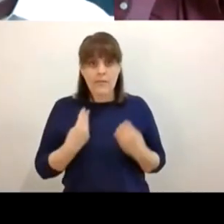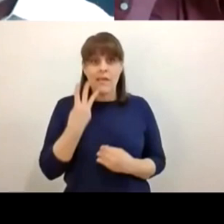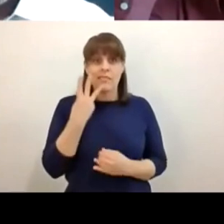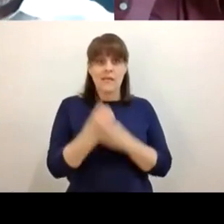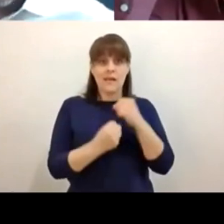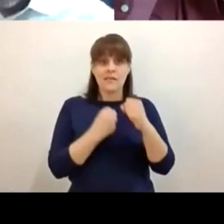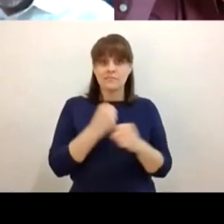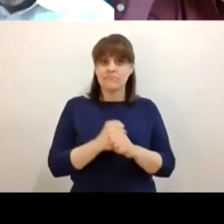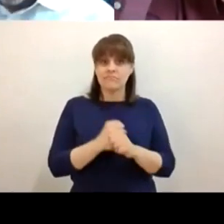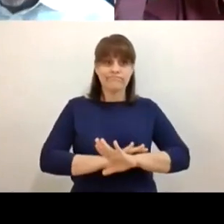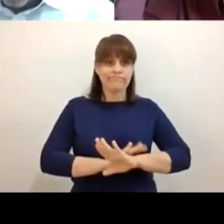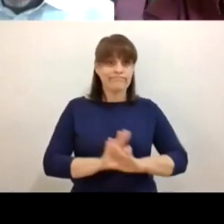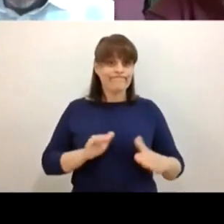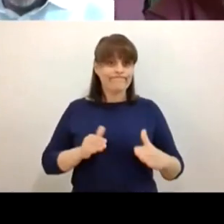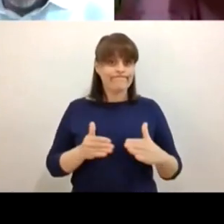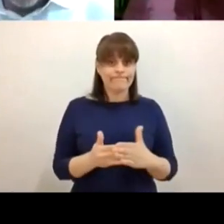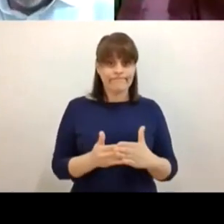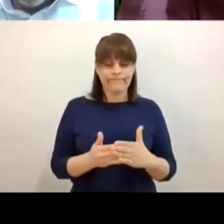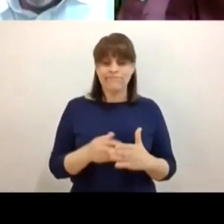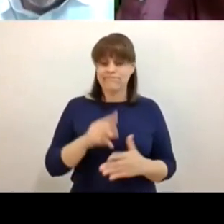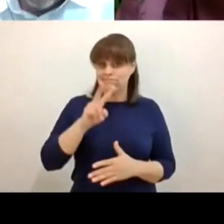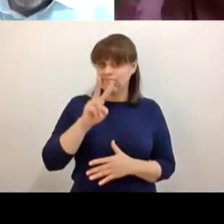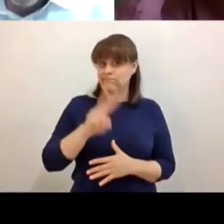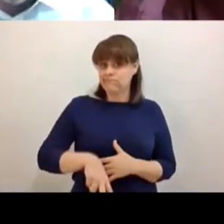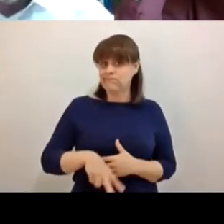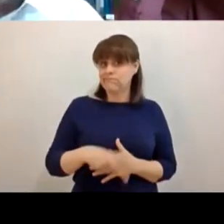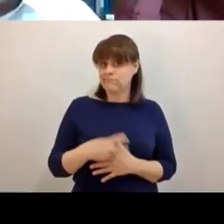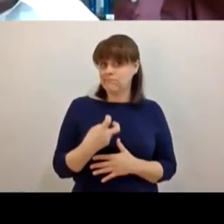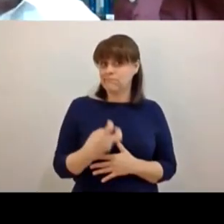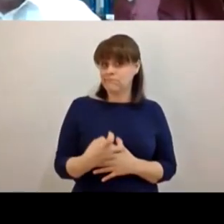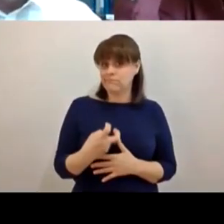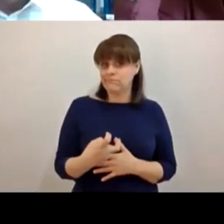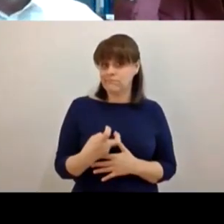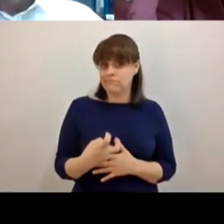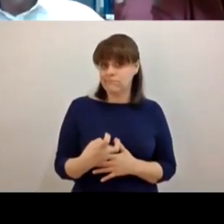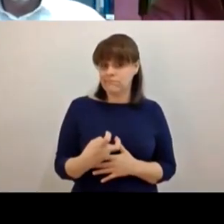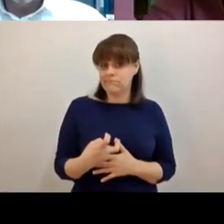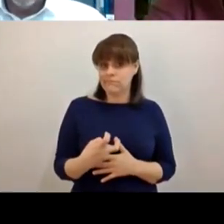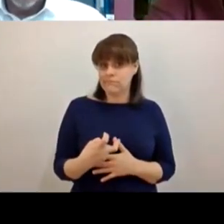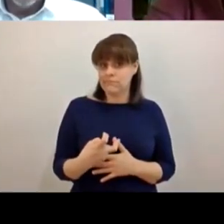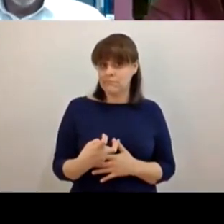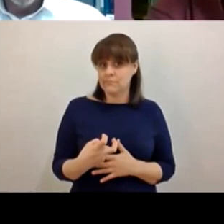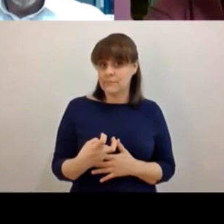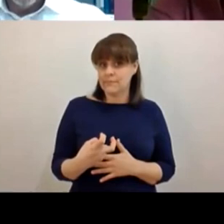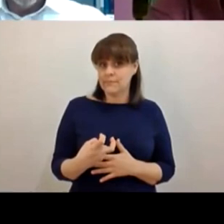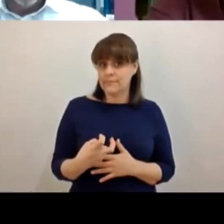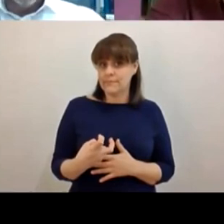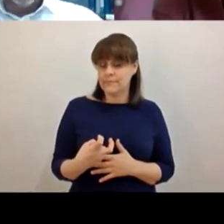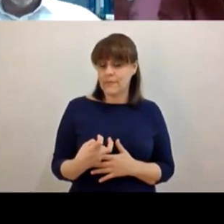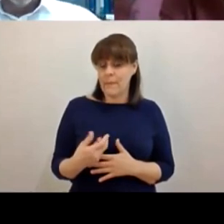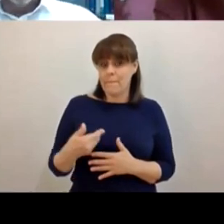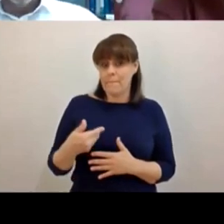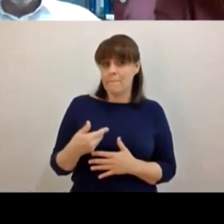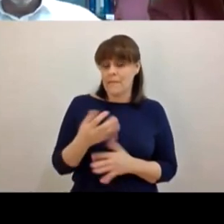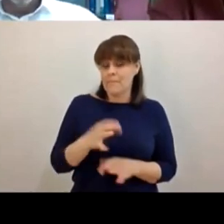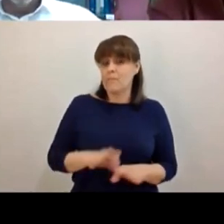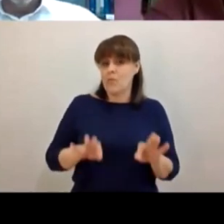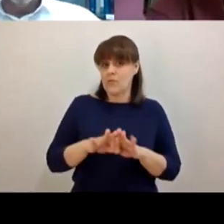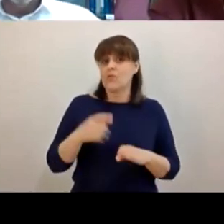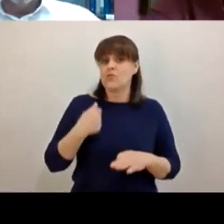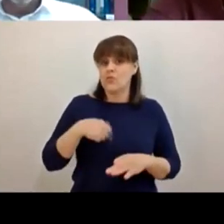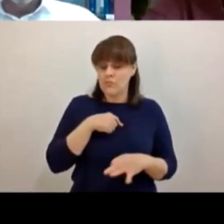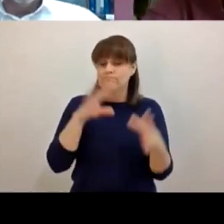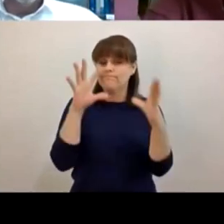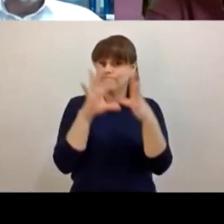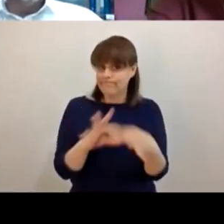Y sí, es una situación, la verdad, que incluso nos da miedo hablar de ello, ¿no? Como bien lo dice Saskia, y tenemos